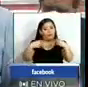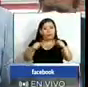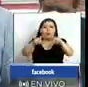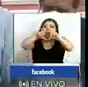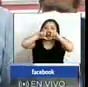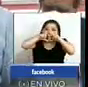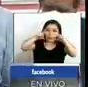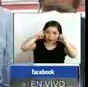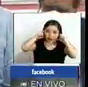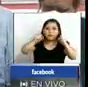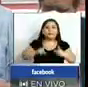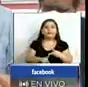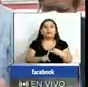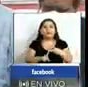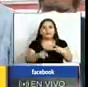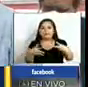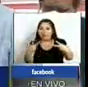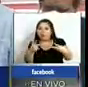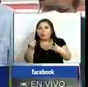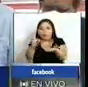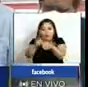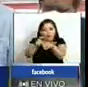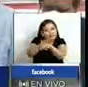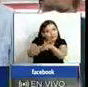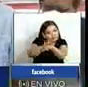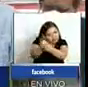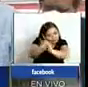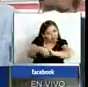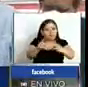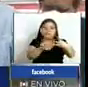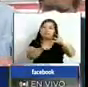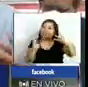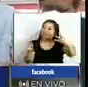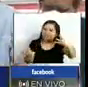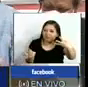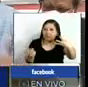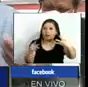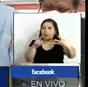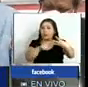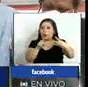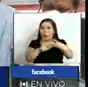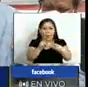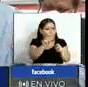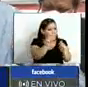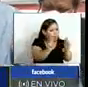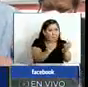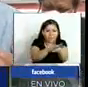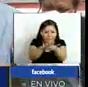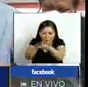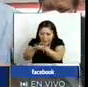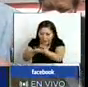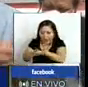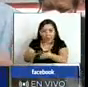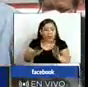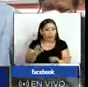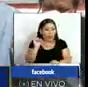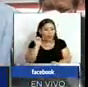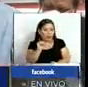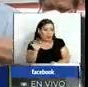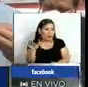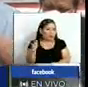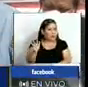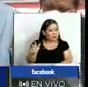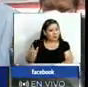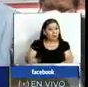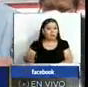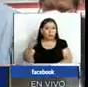mascarilla, el uso de alcohol gel, lo que es la sanitización en un promedio por